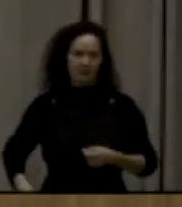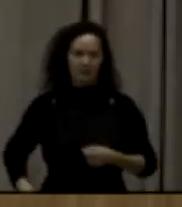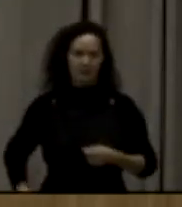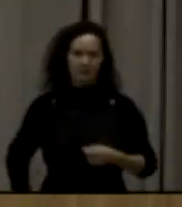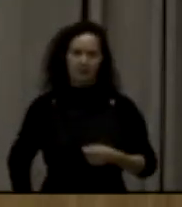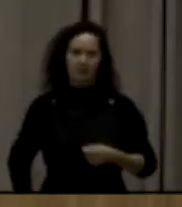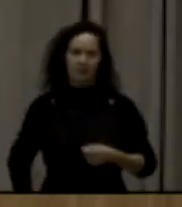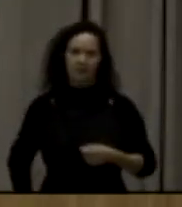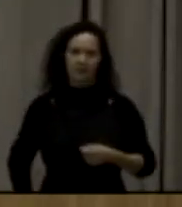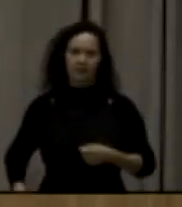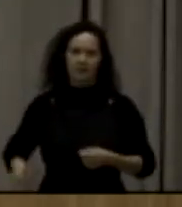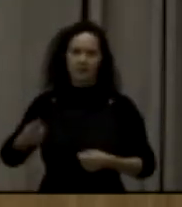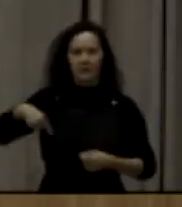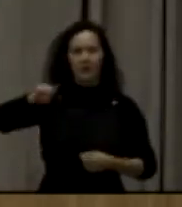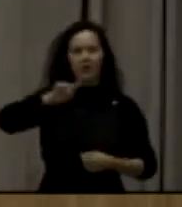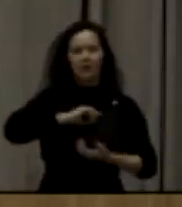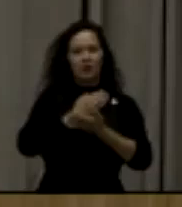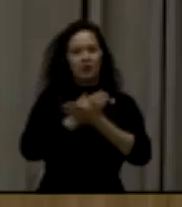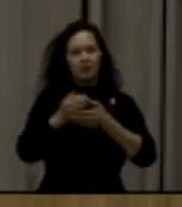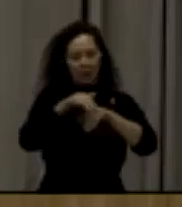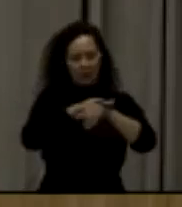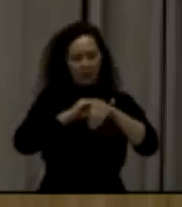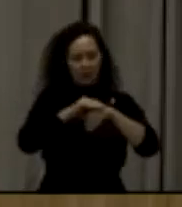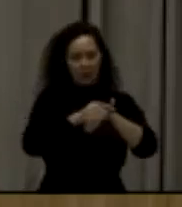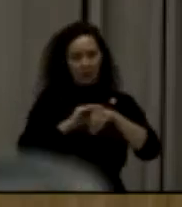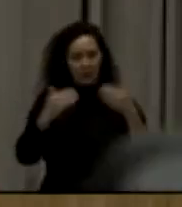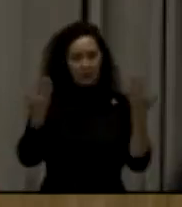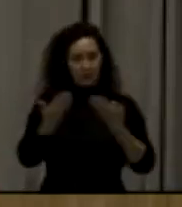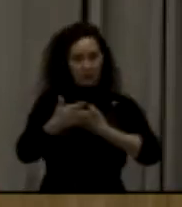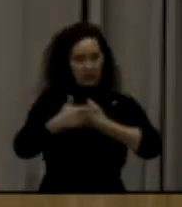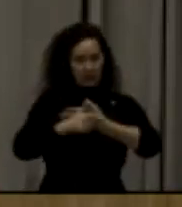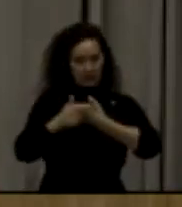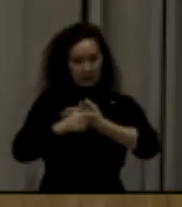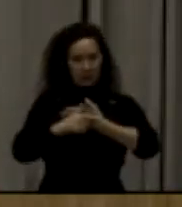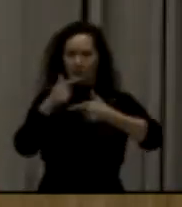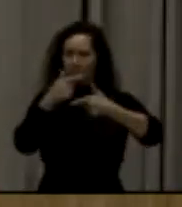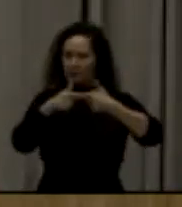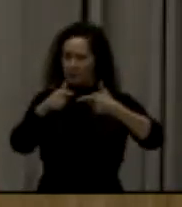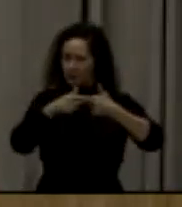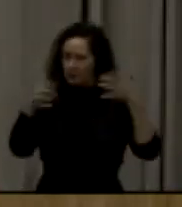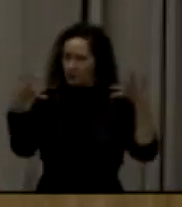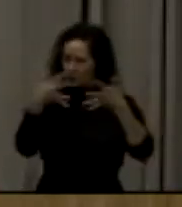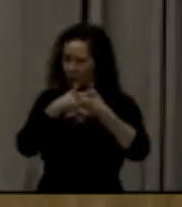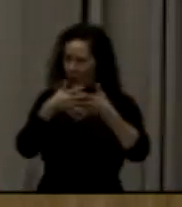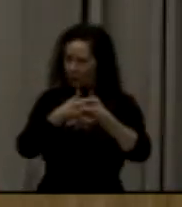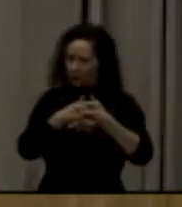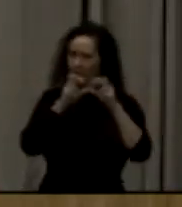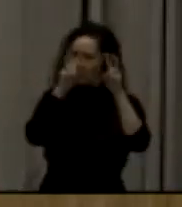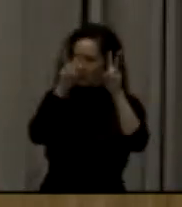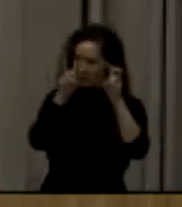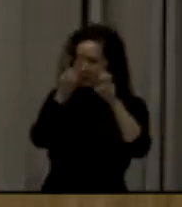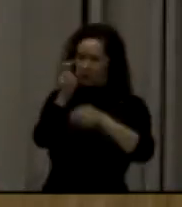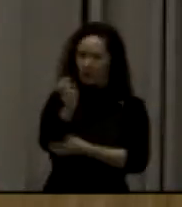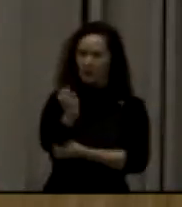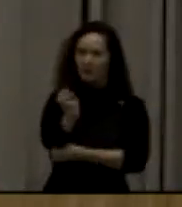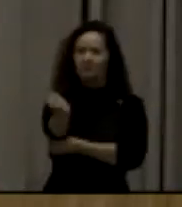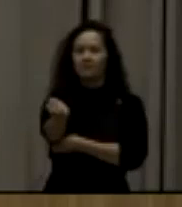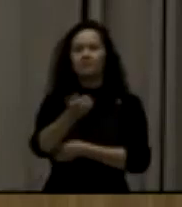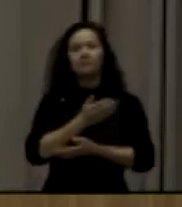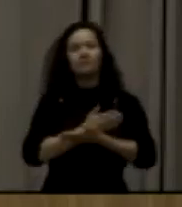digamos en en esta tarea de problema de problematizar sobre este tema Yo quiero